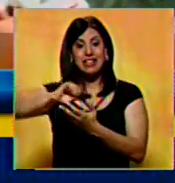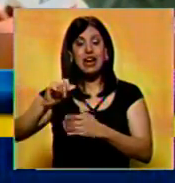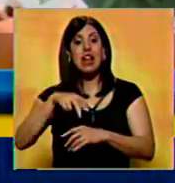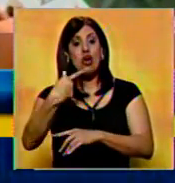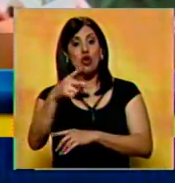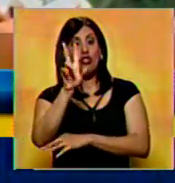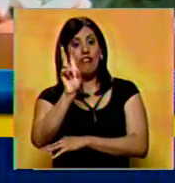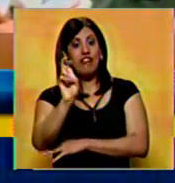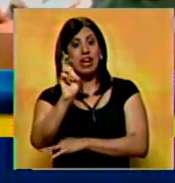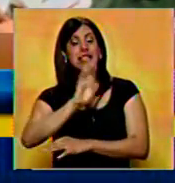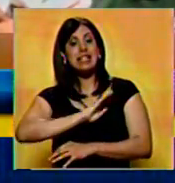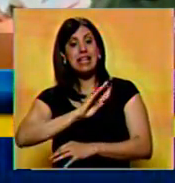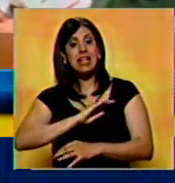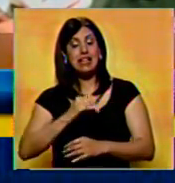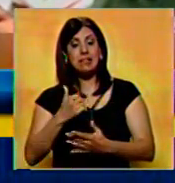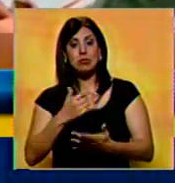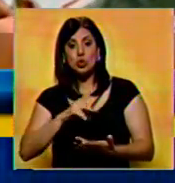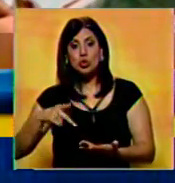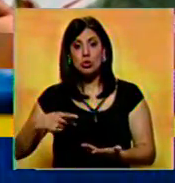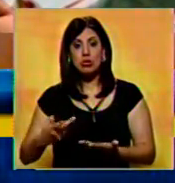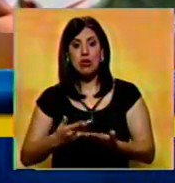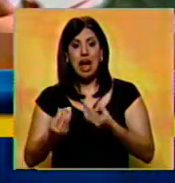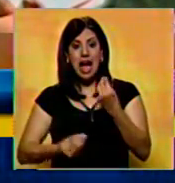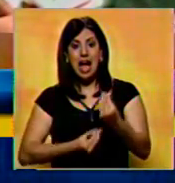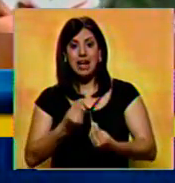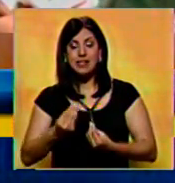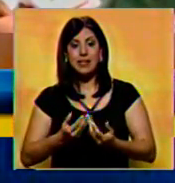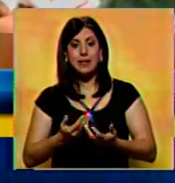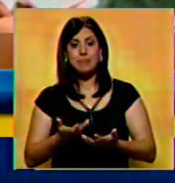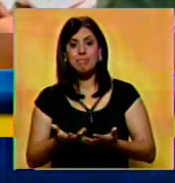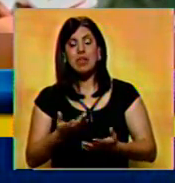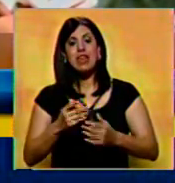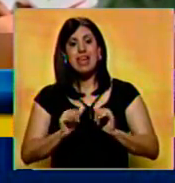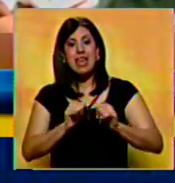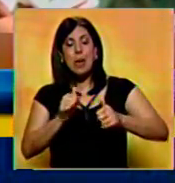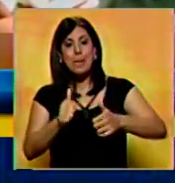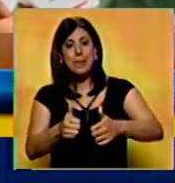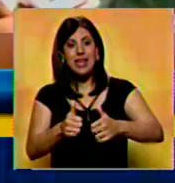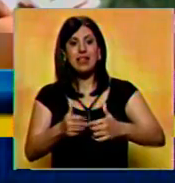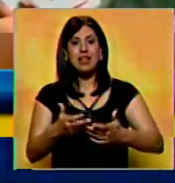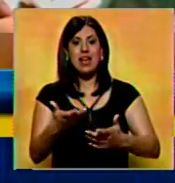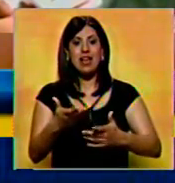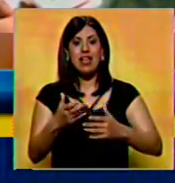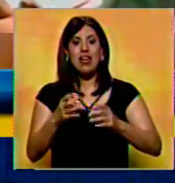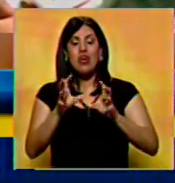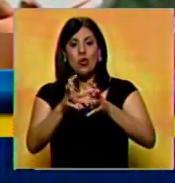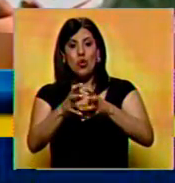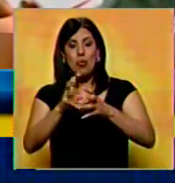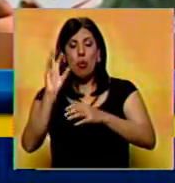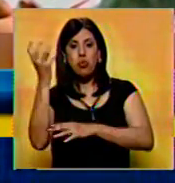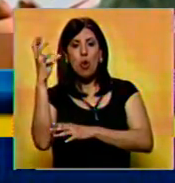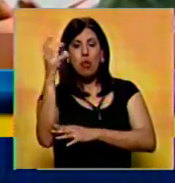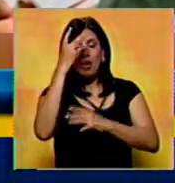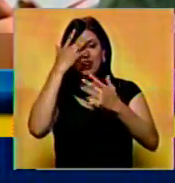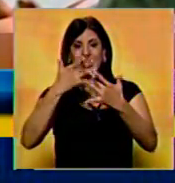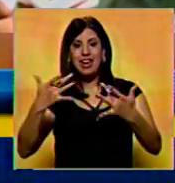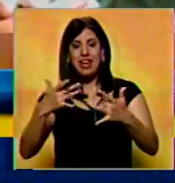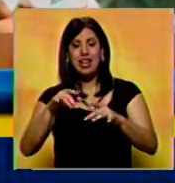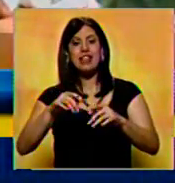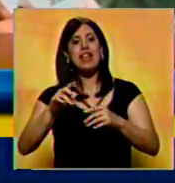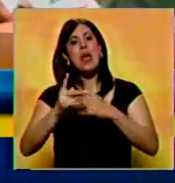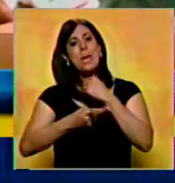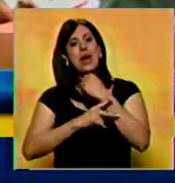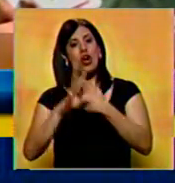día viernes estaremos nosotros haciendo el arranque del dispositivo de patrullaje inteligente tanto en la